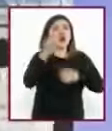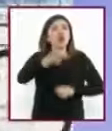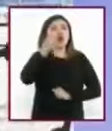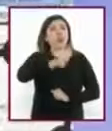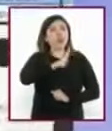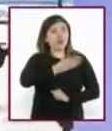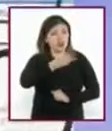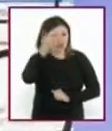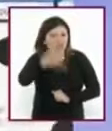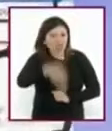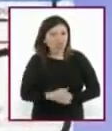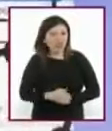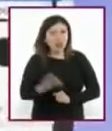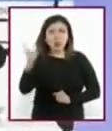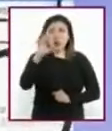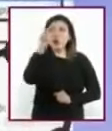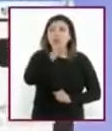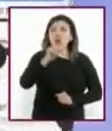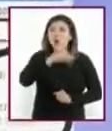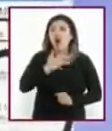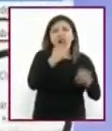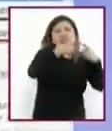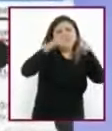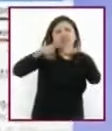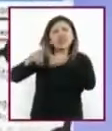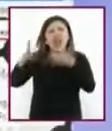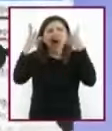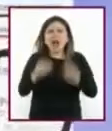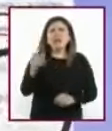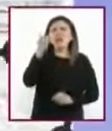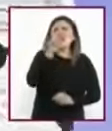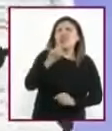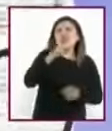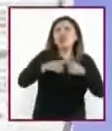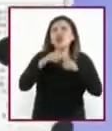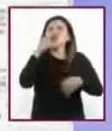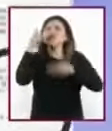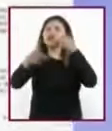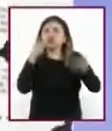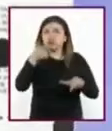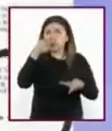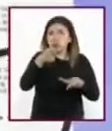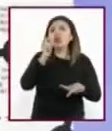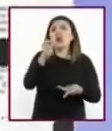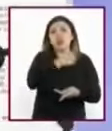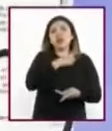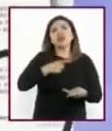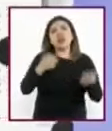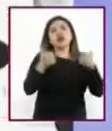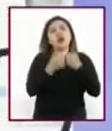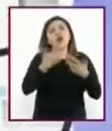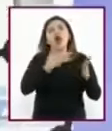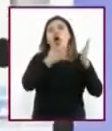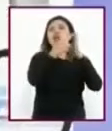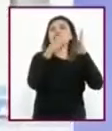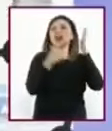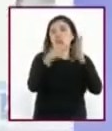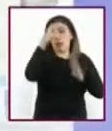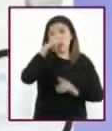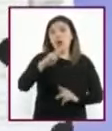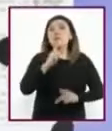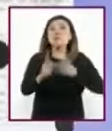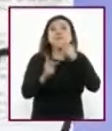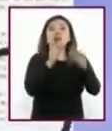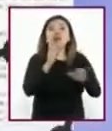cotidiano? Cuando una lengua tiene numerosas variantes dialectales y sociolectales, es conveniente contar con una serie de reglas y un vocabulario que